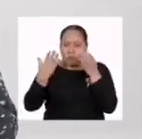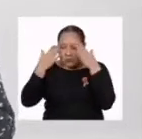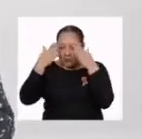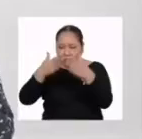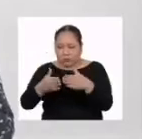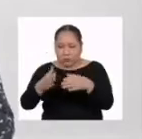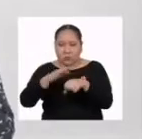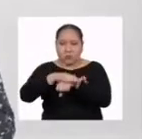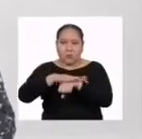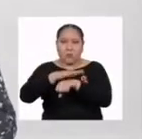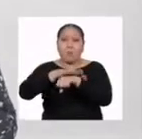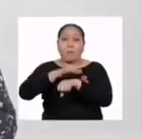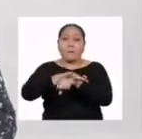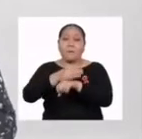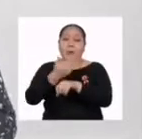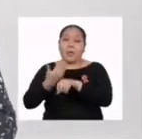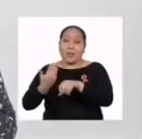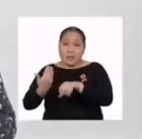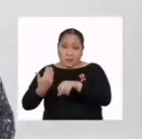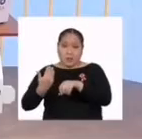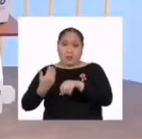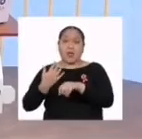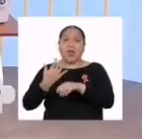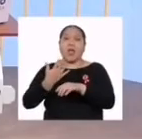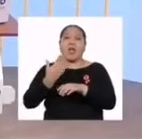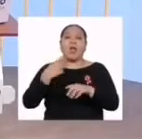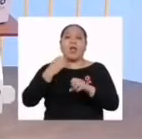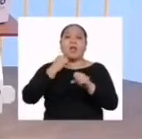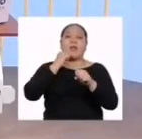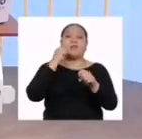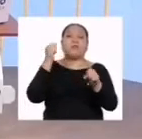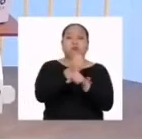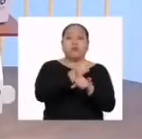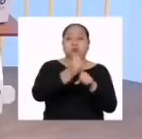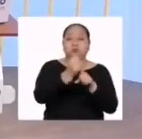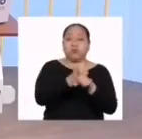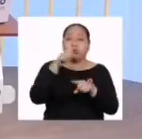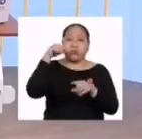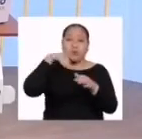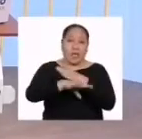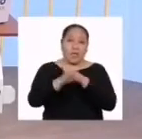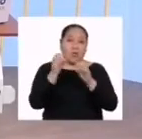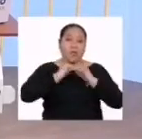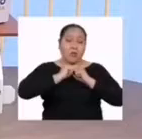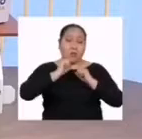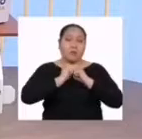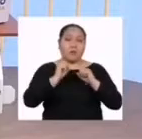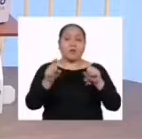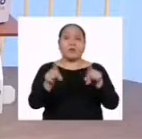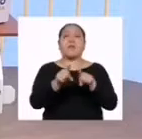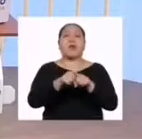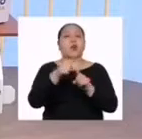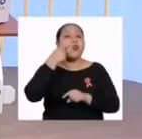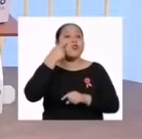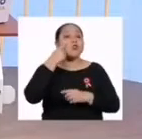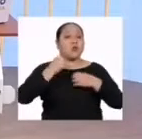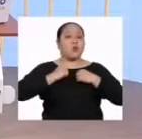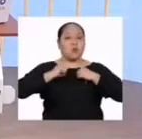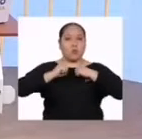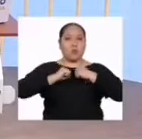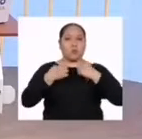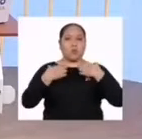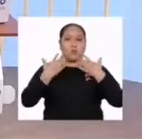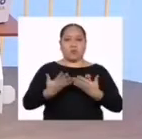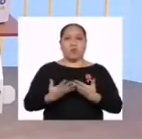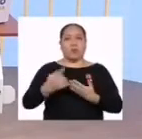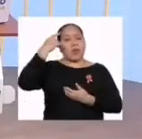la prevención de la violencia en el deporte. También hemos conocido la importancia del movimiento físico para nuestra mente y